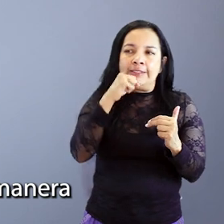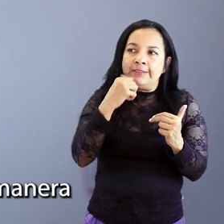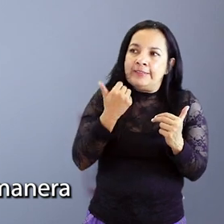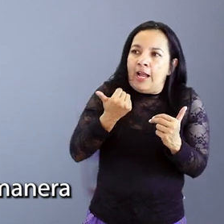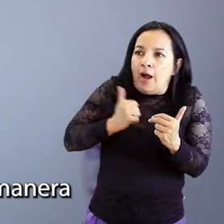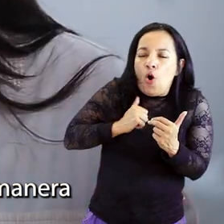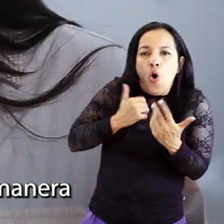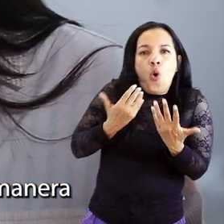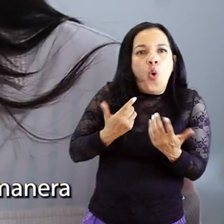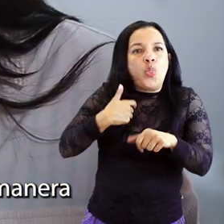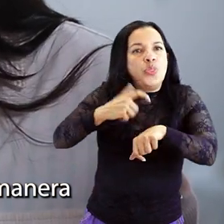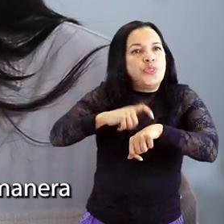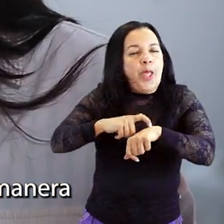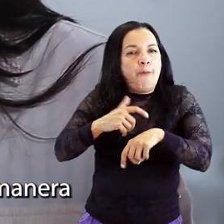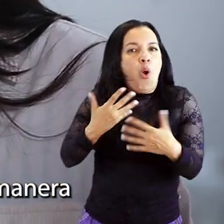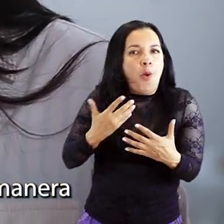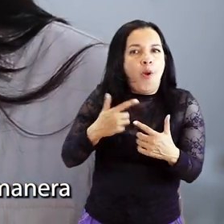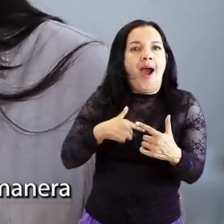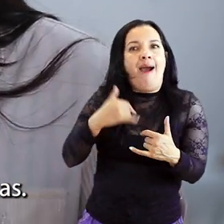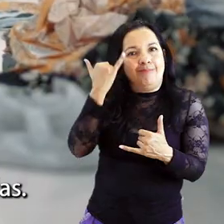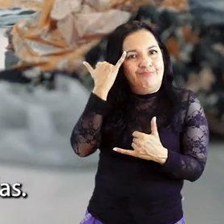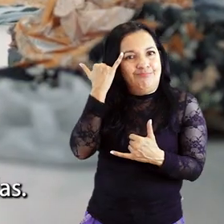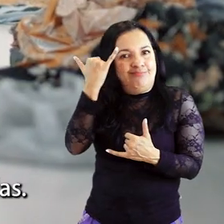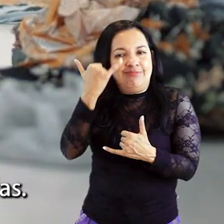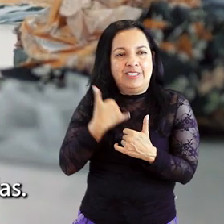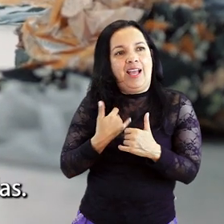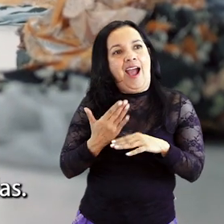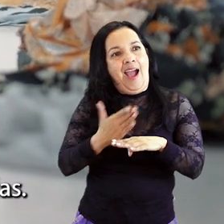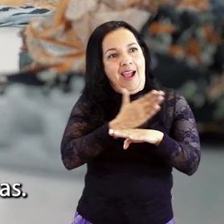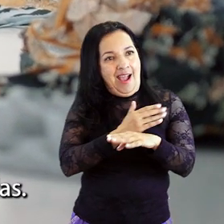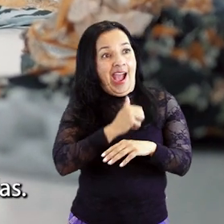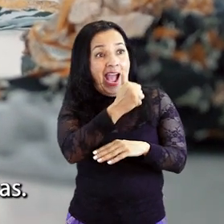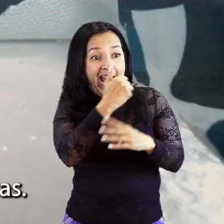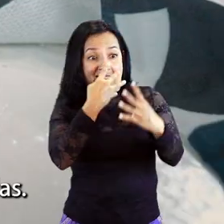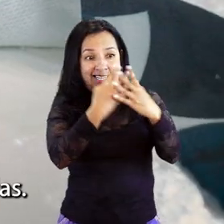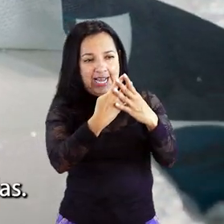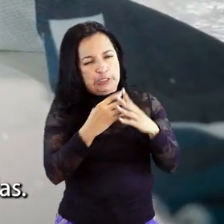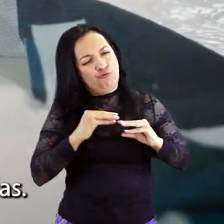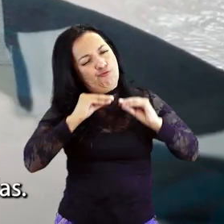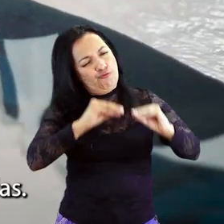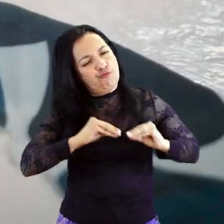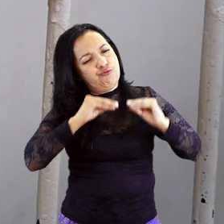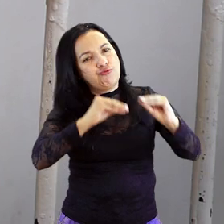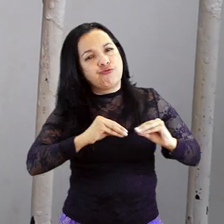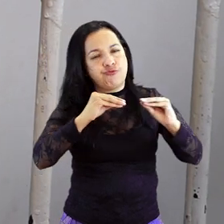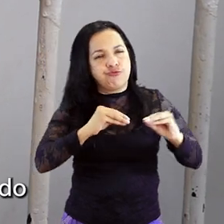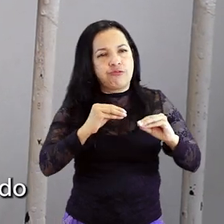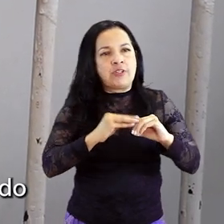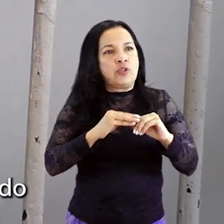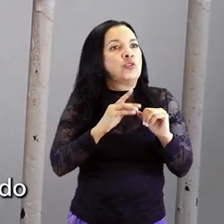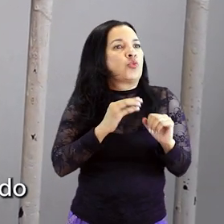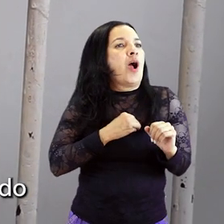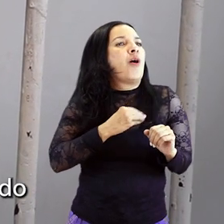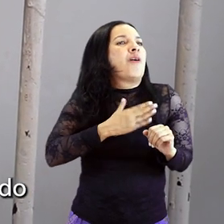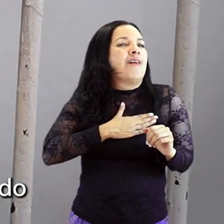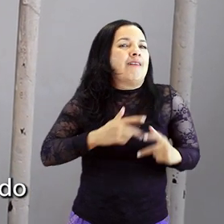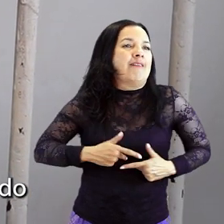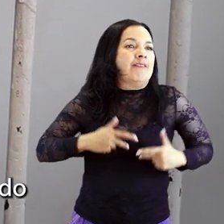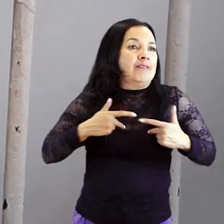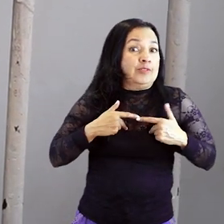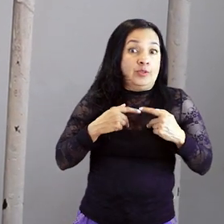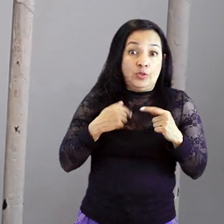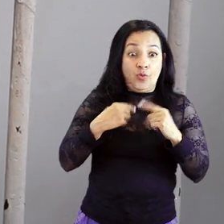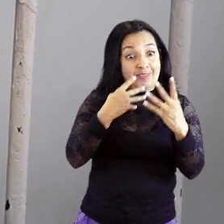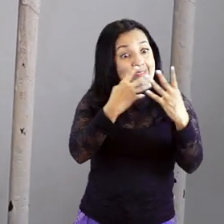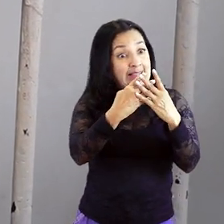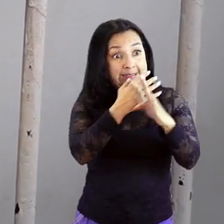cuenta que había que ganar tiempo de alguna manera y lo que hicimos fue empezar a formar a las preliberadas. Con esto les damos una esperanza de vida,